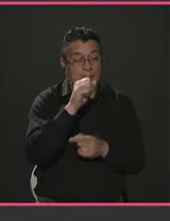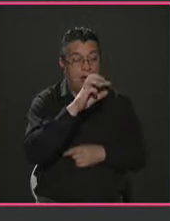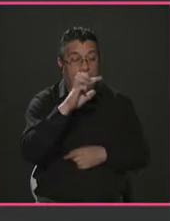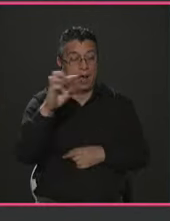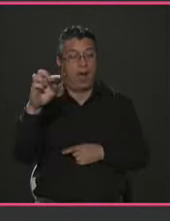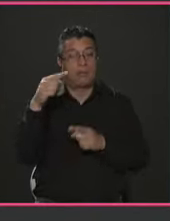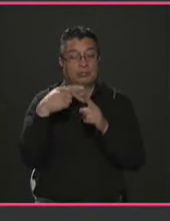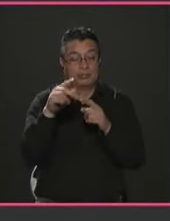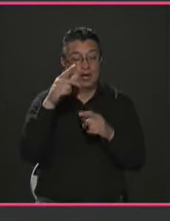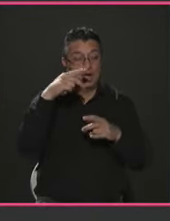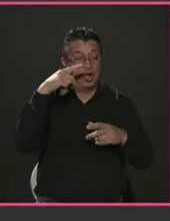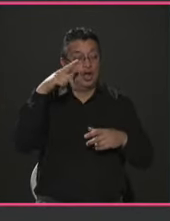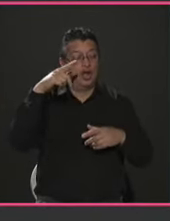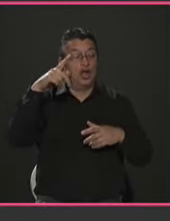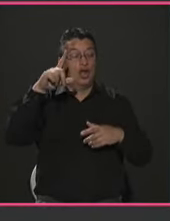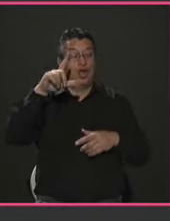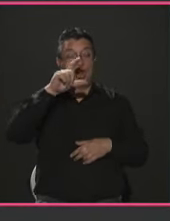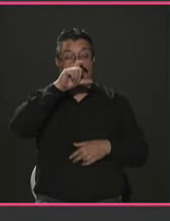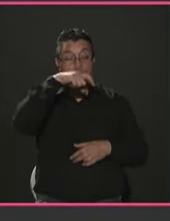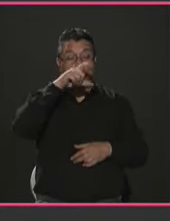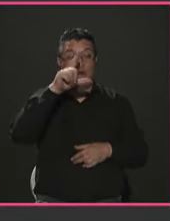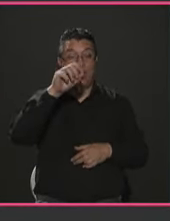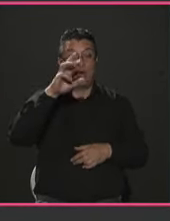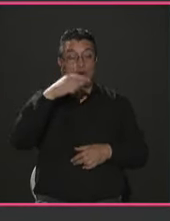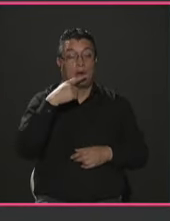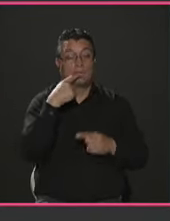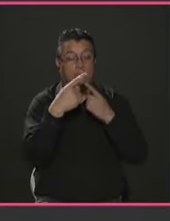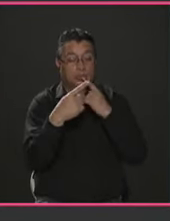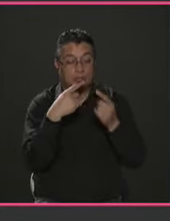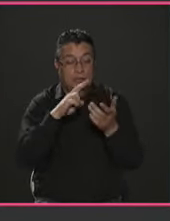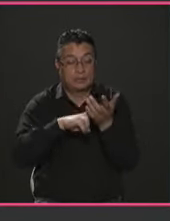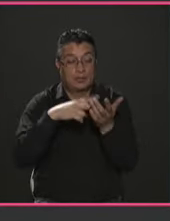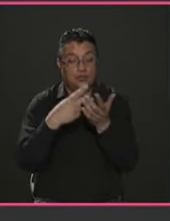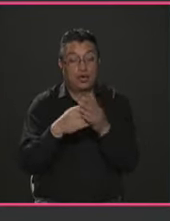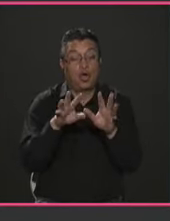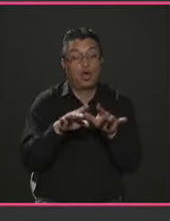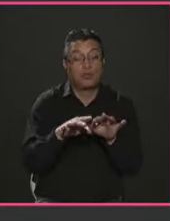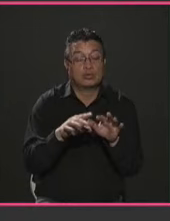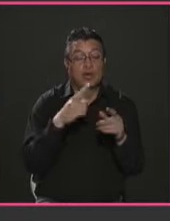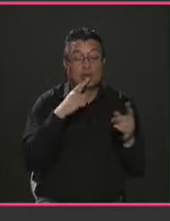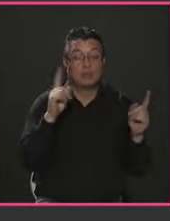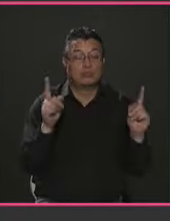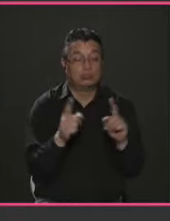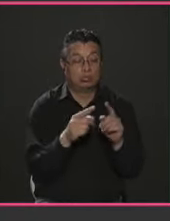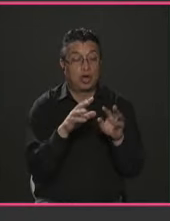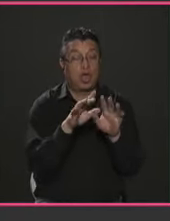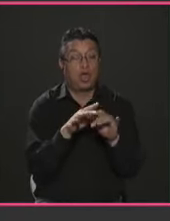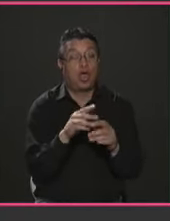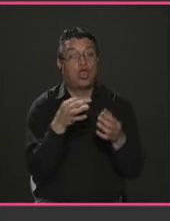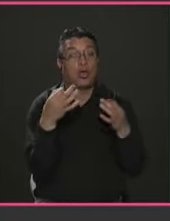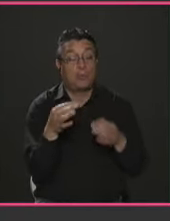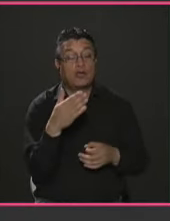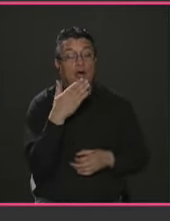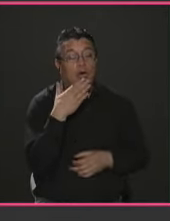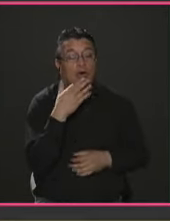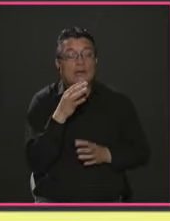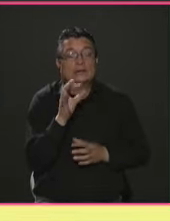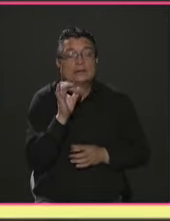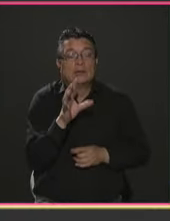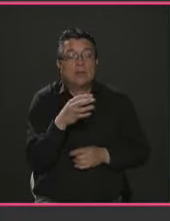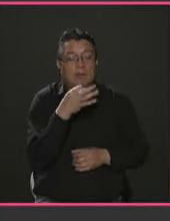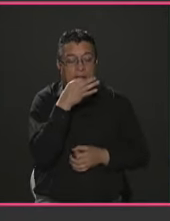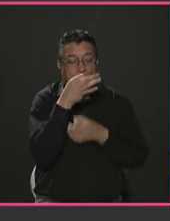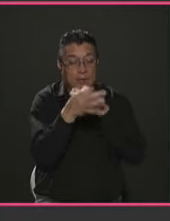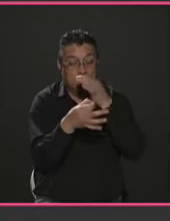eh traducción por computador e que responde una pregunta que resuma un documento lorito o o que Sencillamente me entiendan lo que estoy